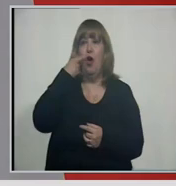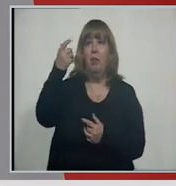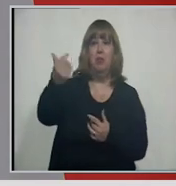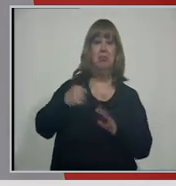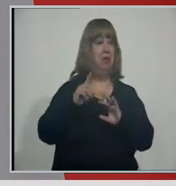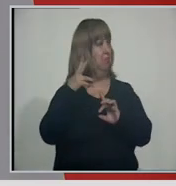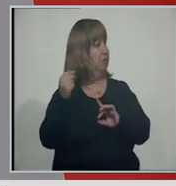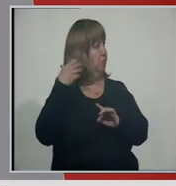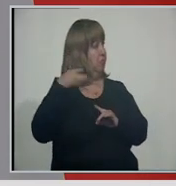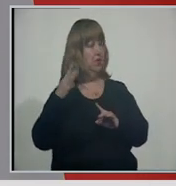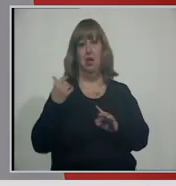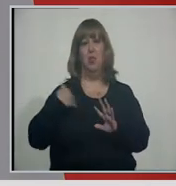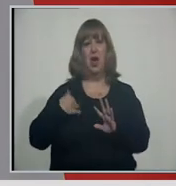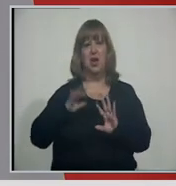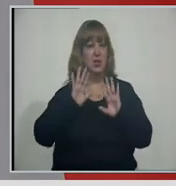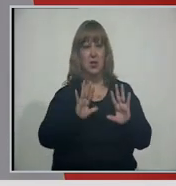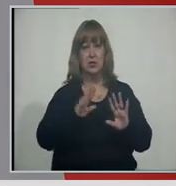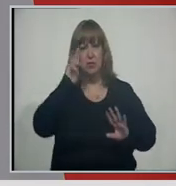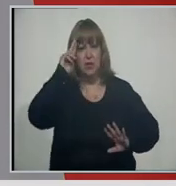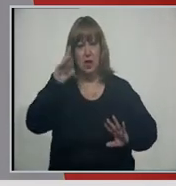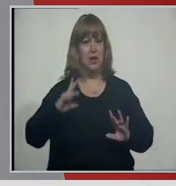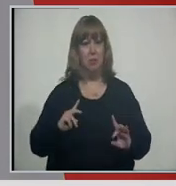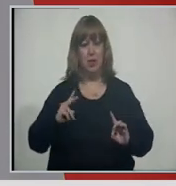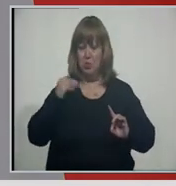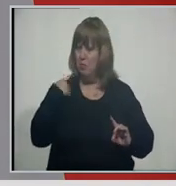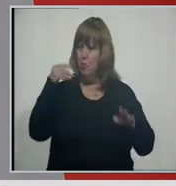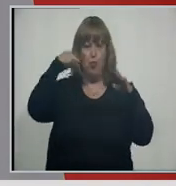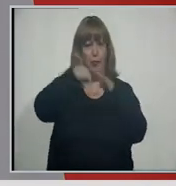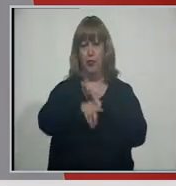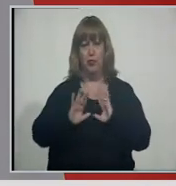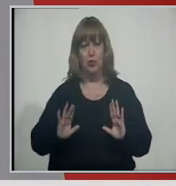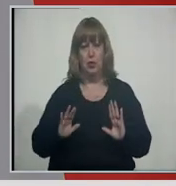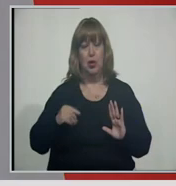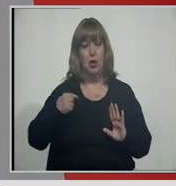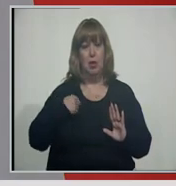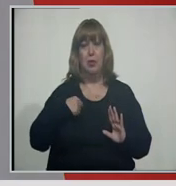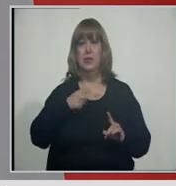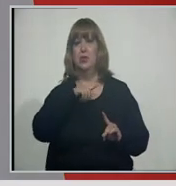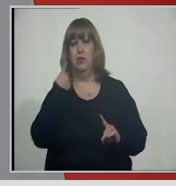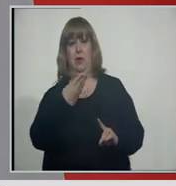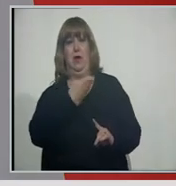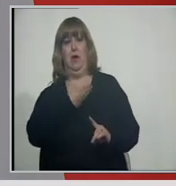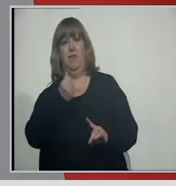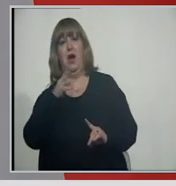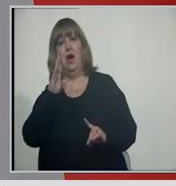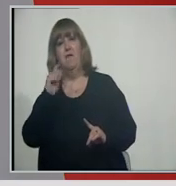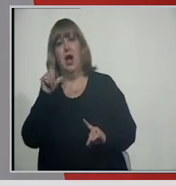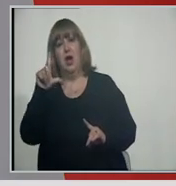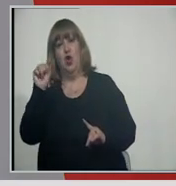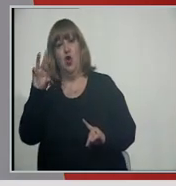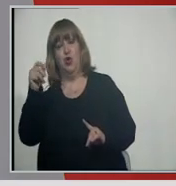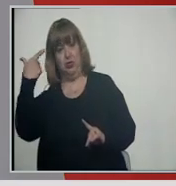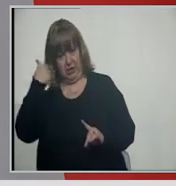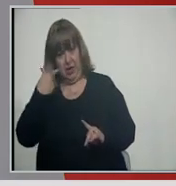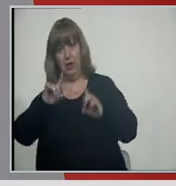es muy argentino eso seamos la falta de respeto profundo entonces por eso se suicida favaloro por eso los jóvenes no saben quién es